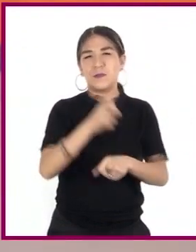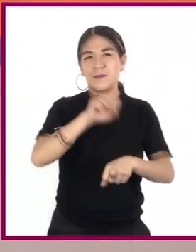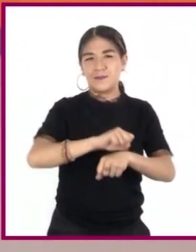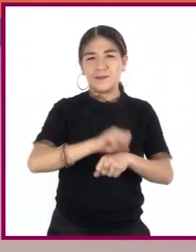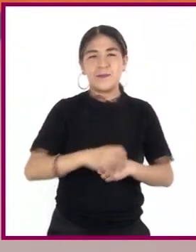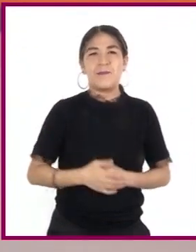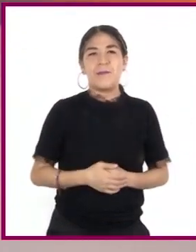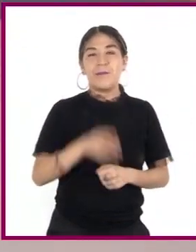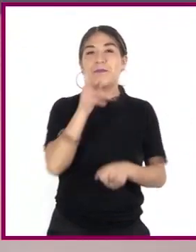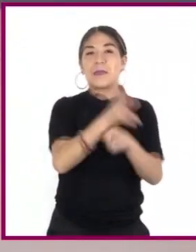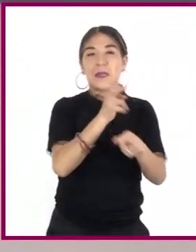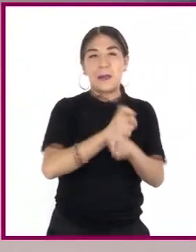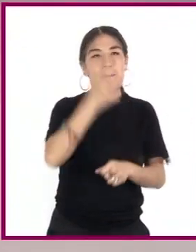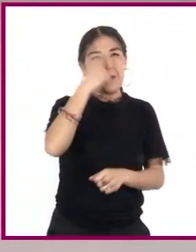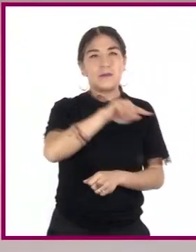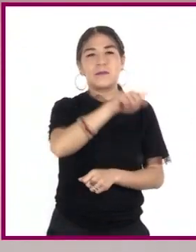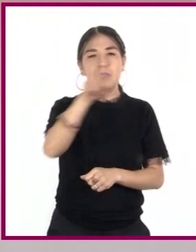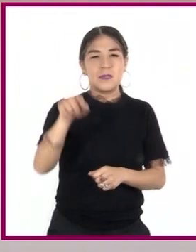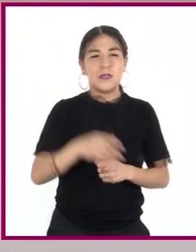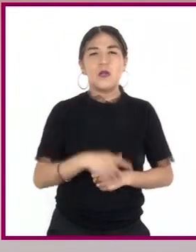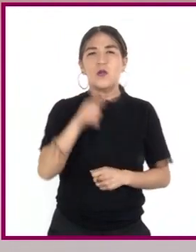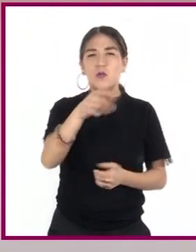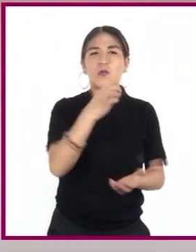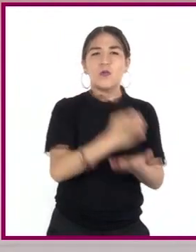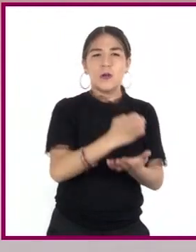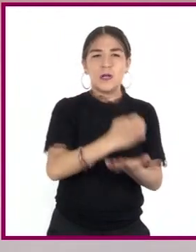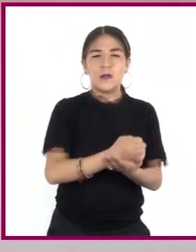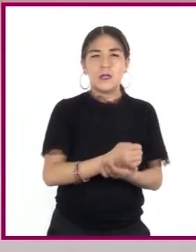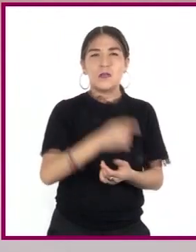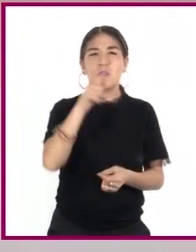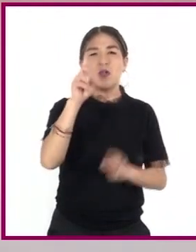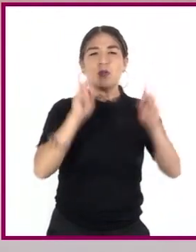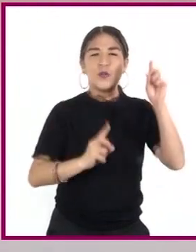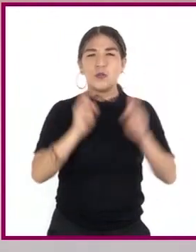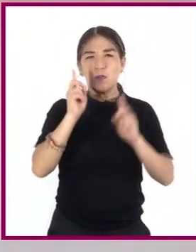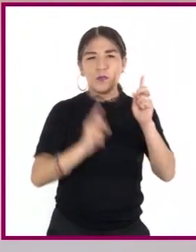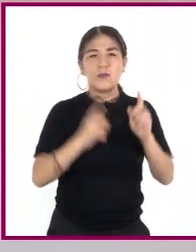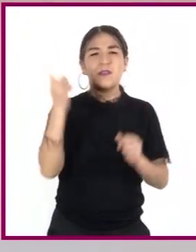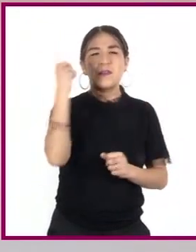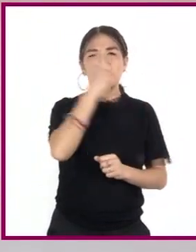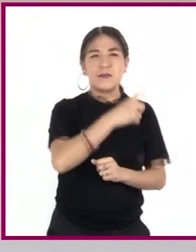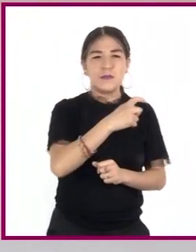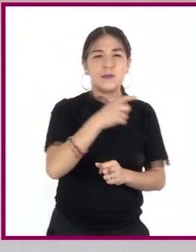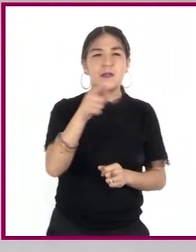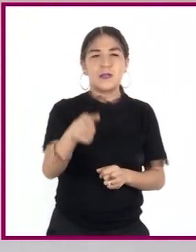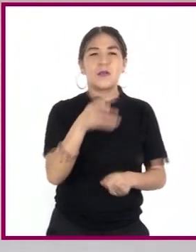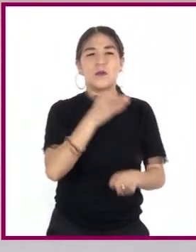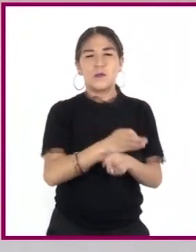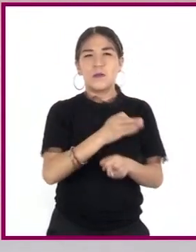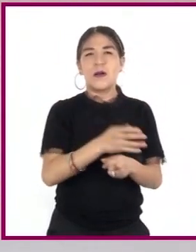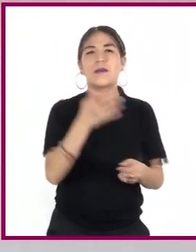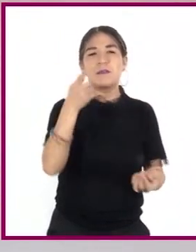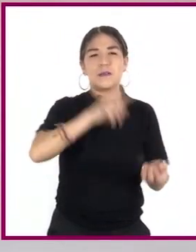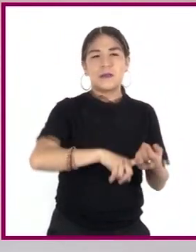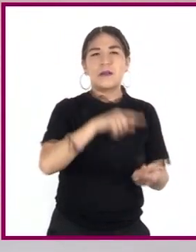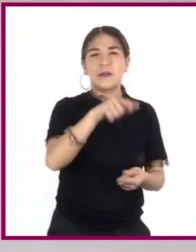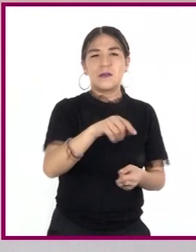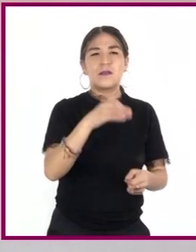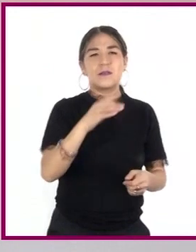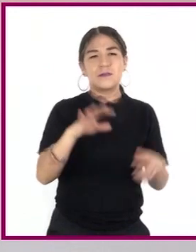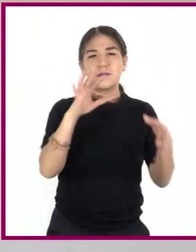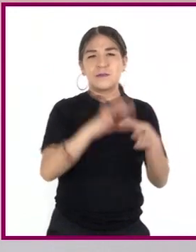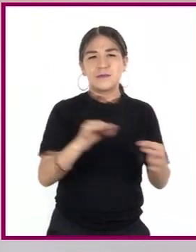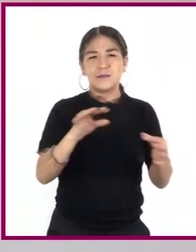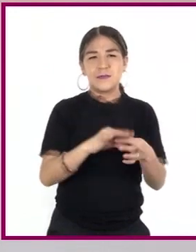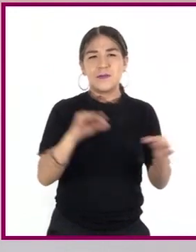Les invitamos a que registren en su cuaderno las dudas, inquietudes o dificultades que surjan al